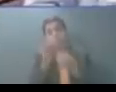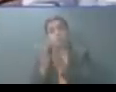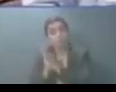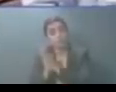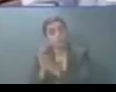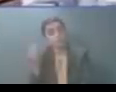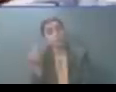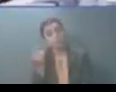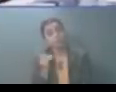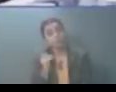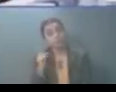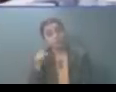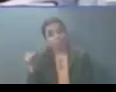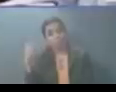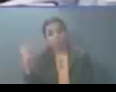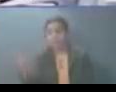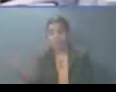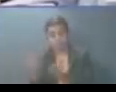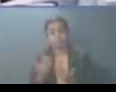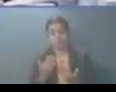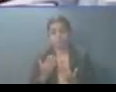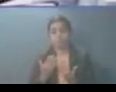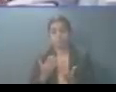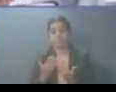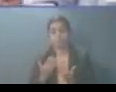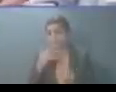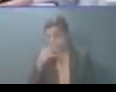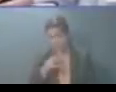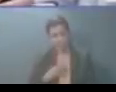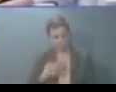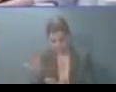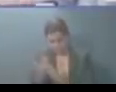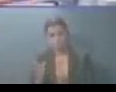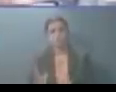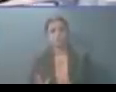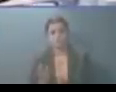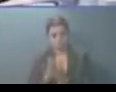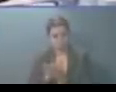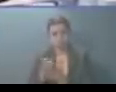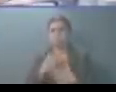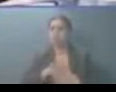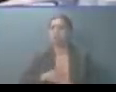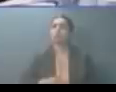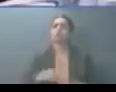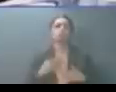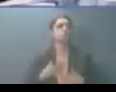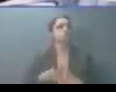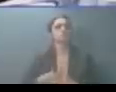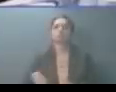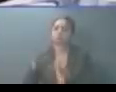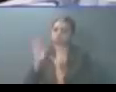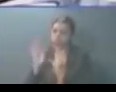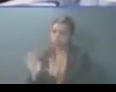favorcito, y guarden respeto. De verdad, se lo digo. Con toda tranquilidad, se lo dije a un principio,